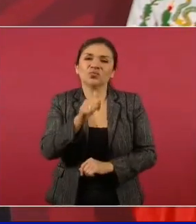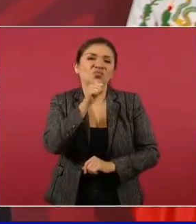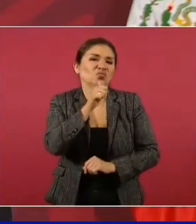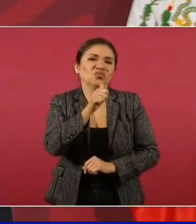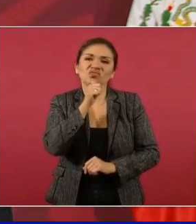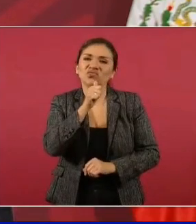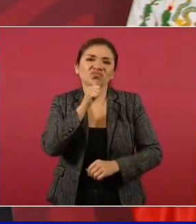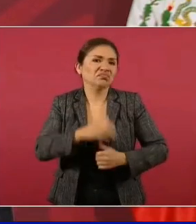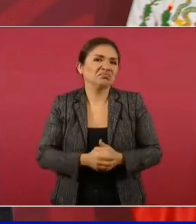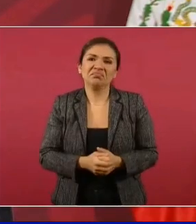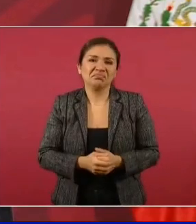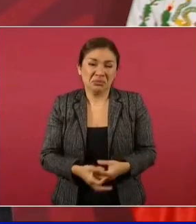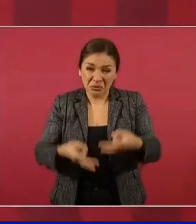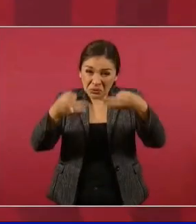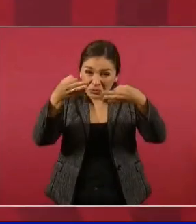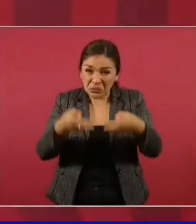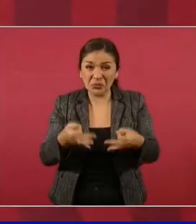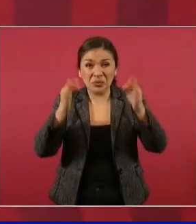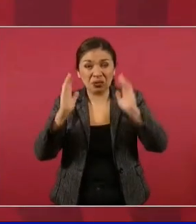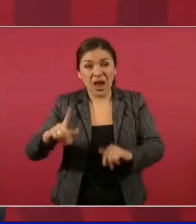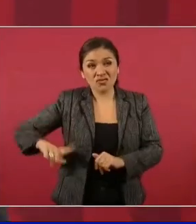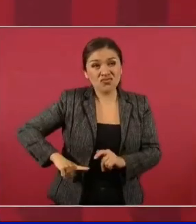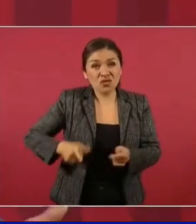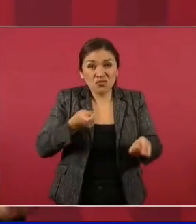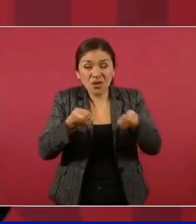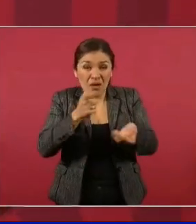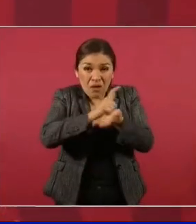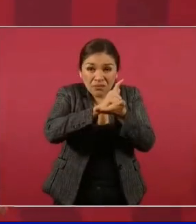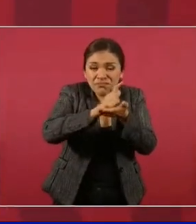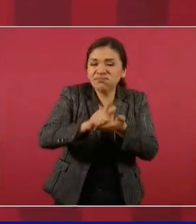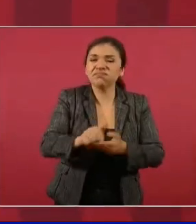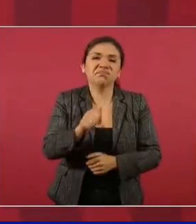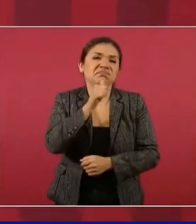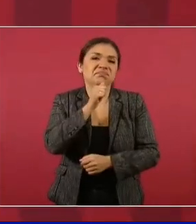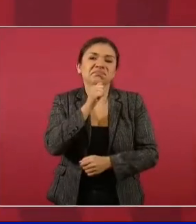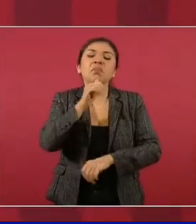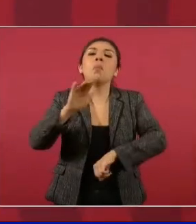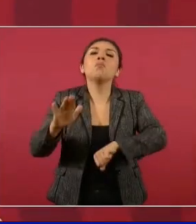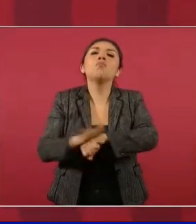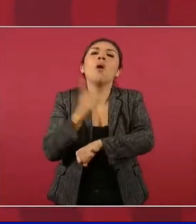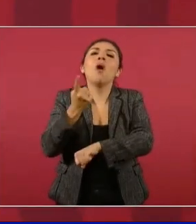de purificar la vida pública, porque estaba